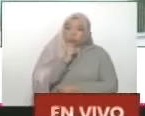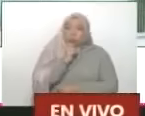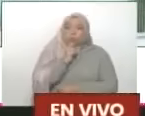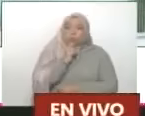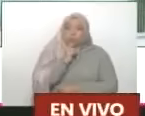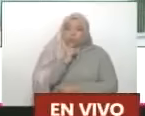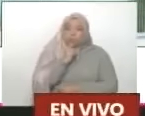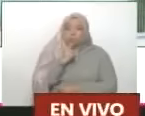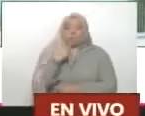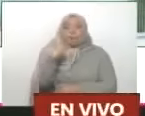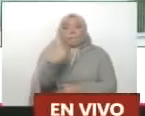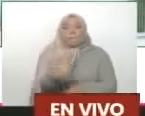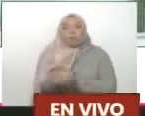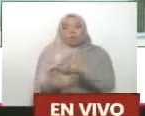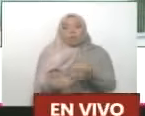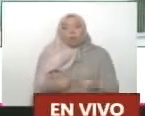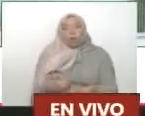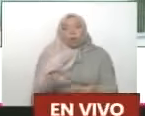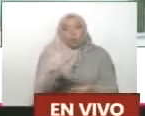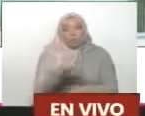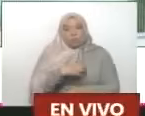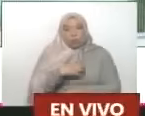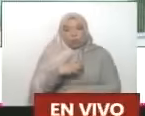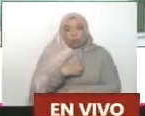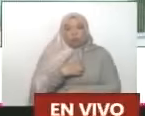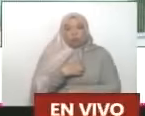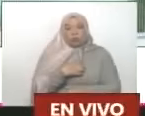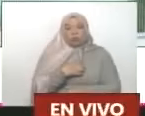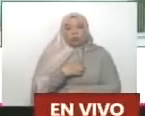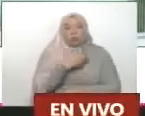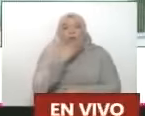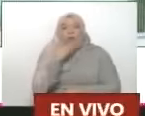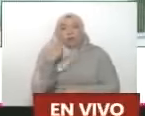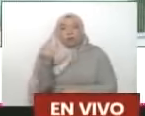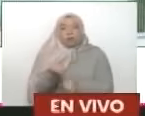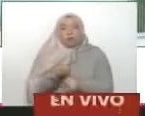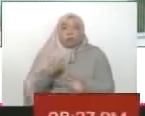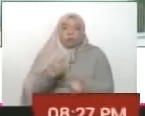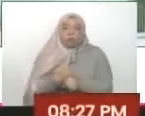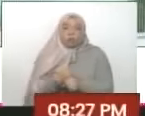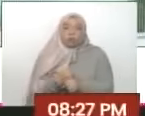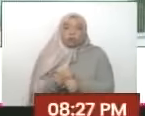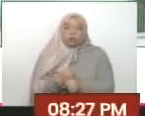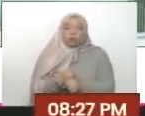Pero lo estamos logrando por fase y con la mejoría de ingresos.